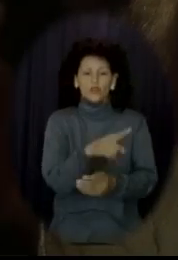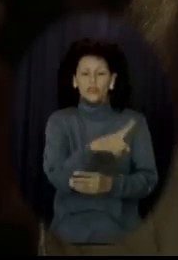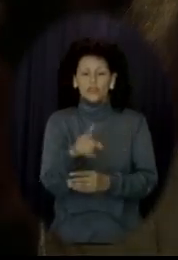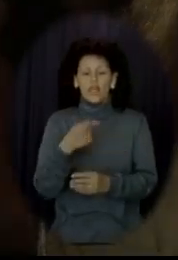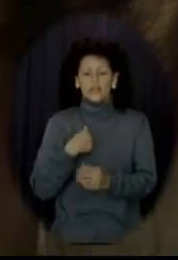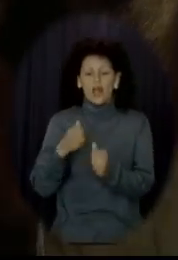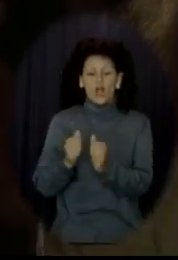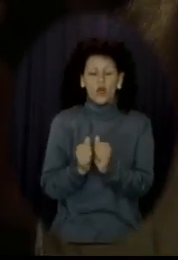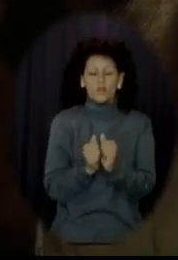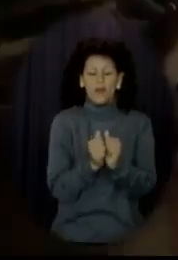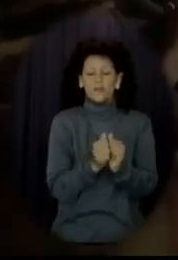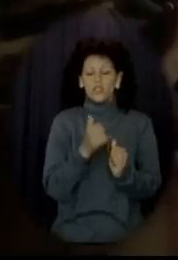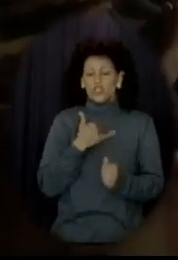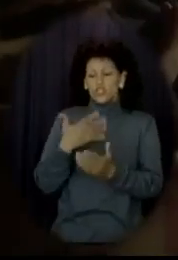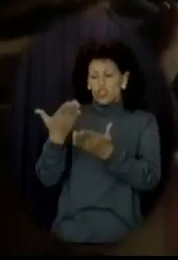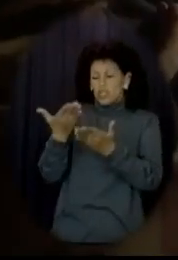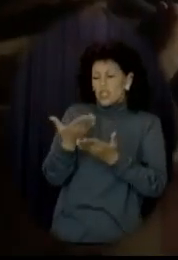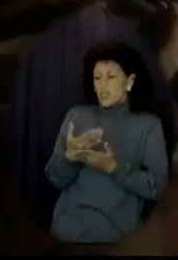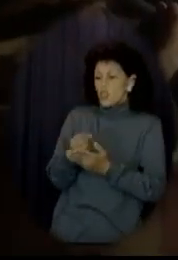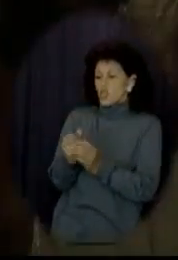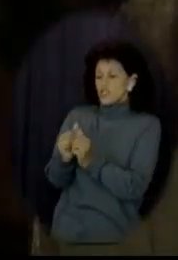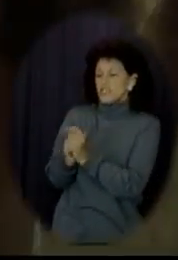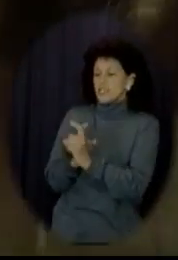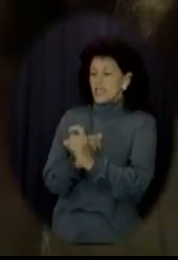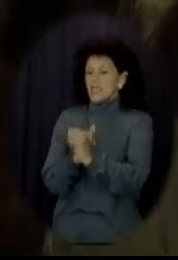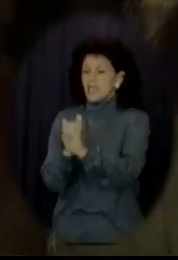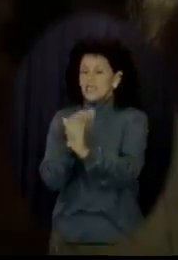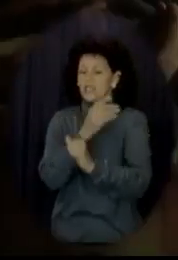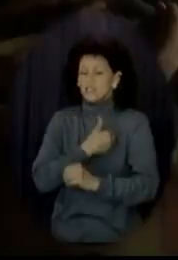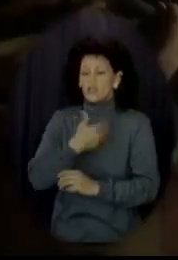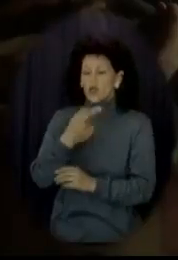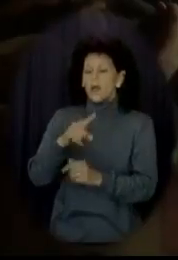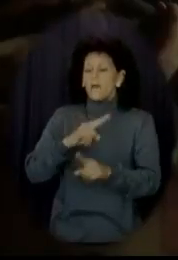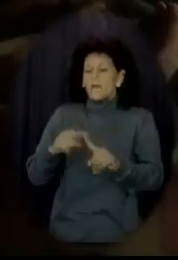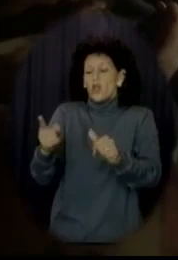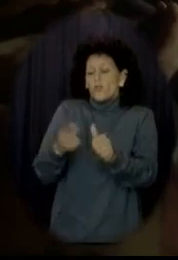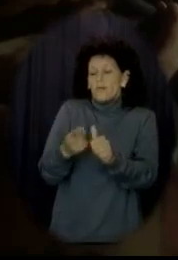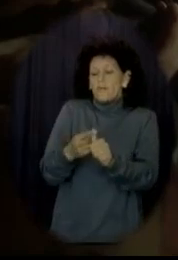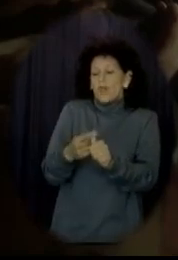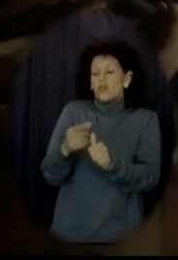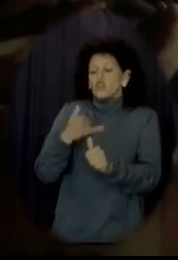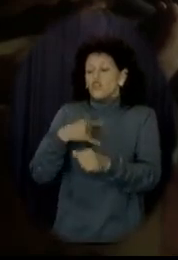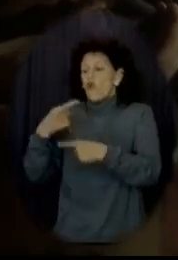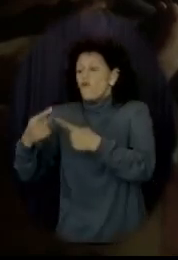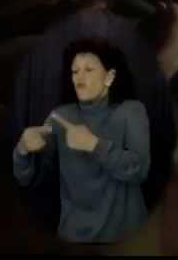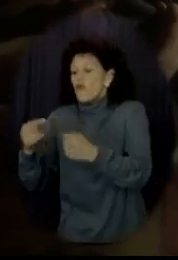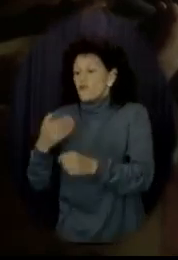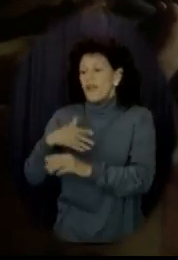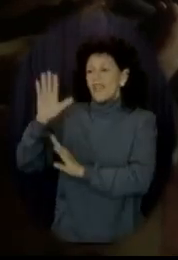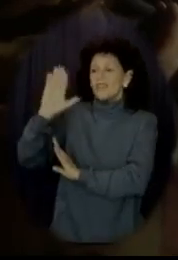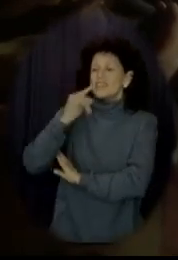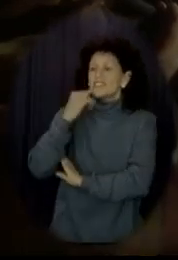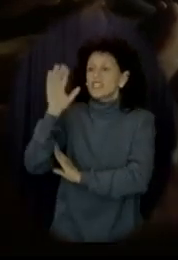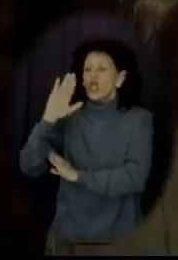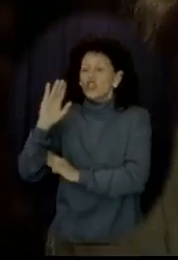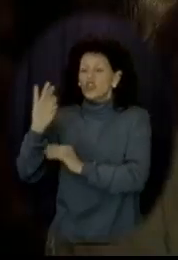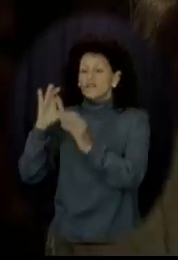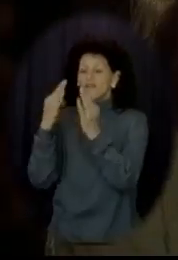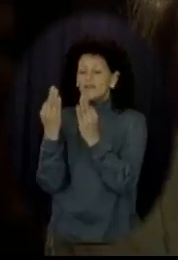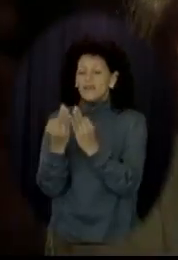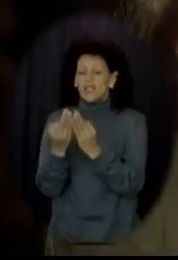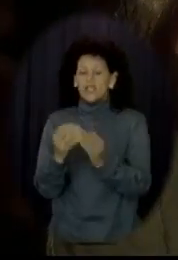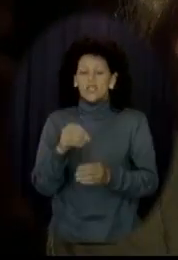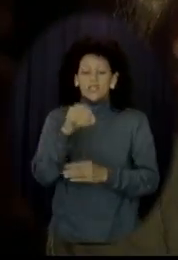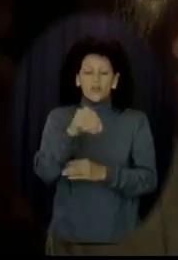¿Quién de ustedes me acompañará? Te seguiré, Señor. Pero primero diré adiós a mi familia.